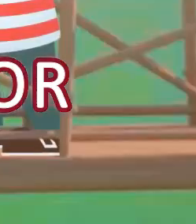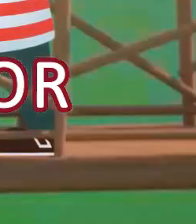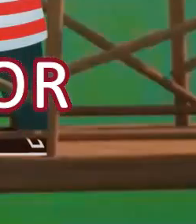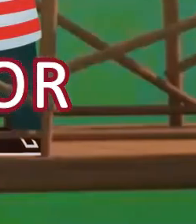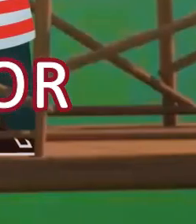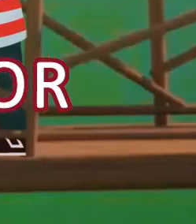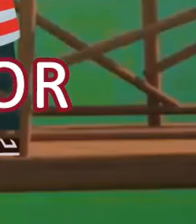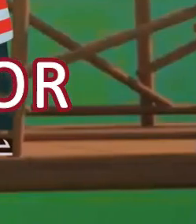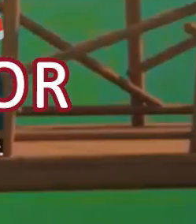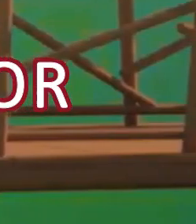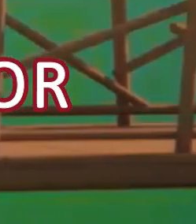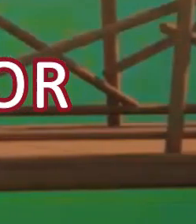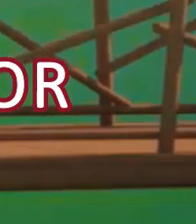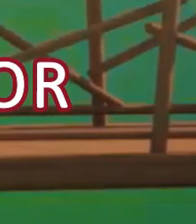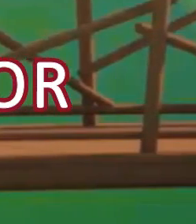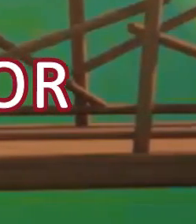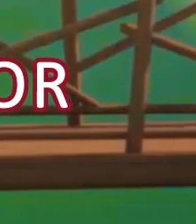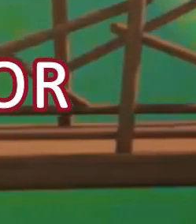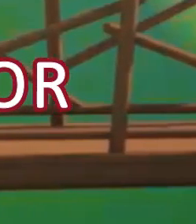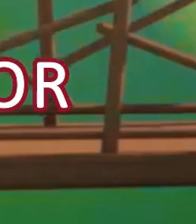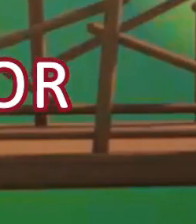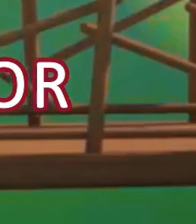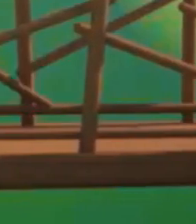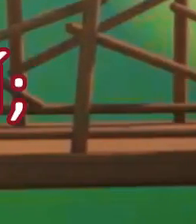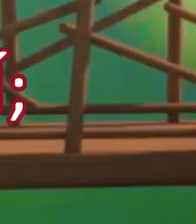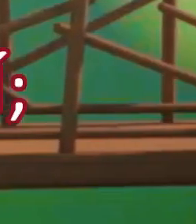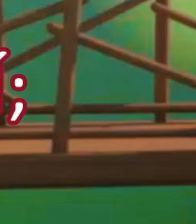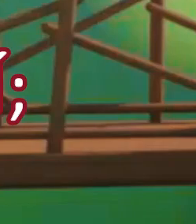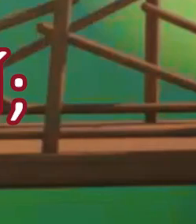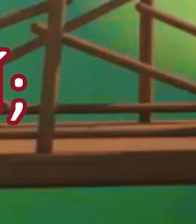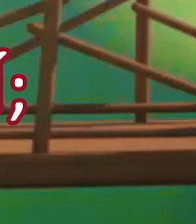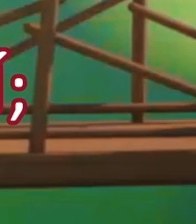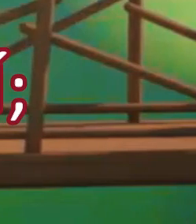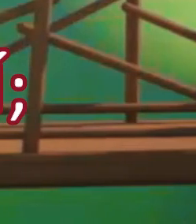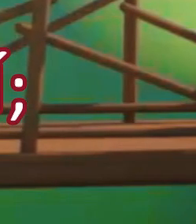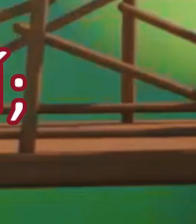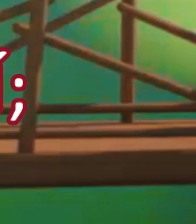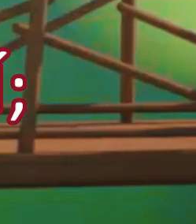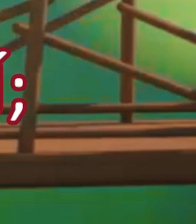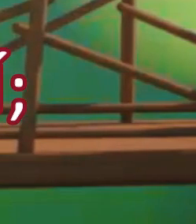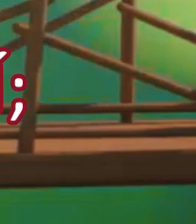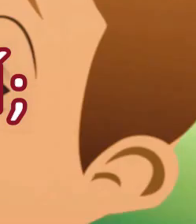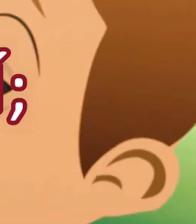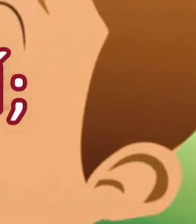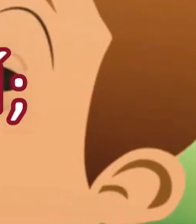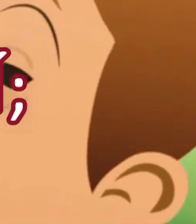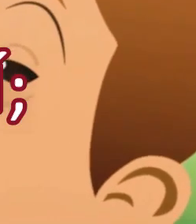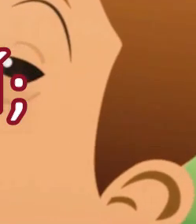Pra você que hoje está